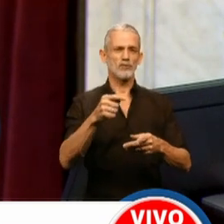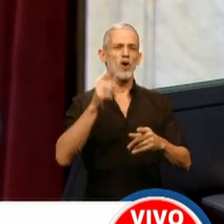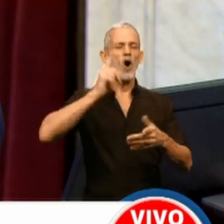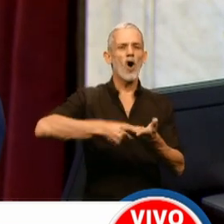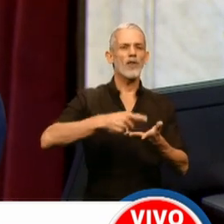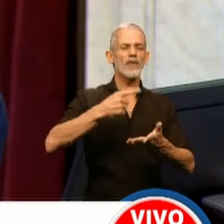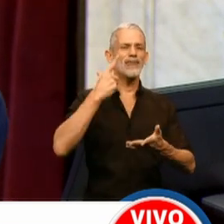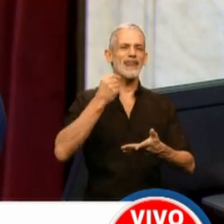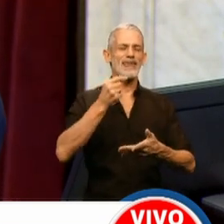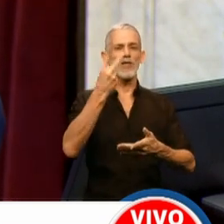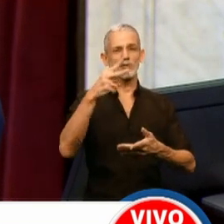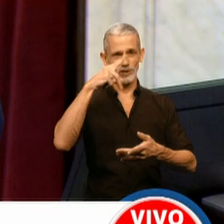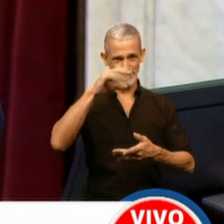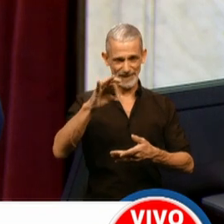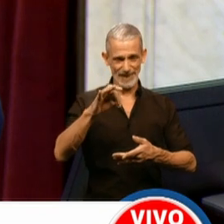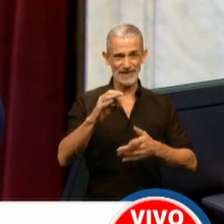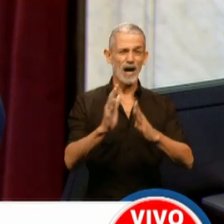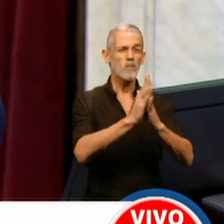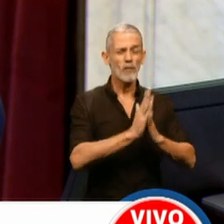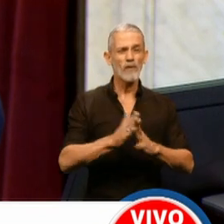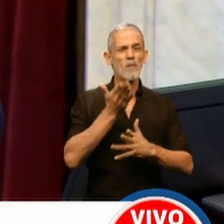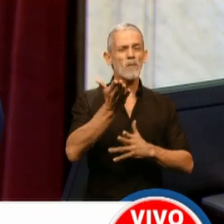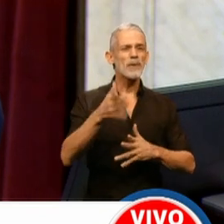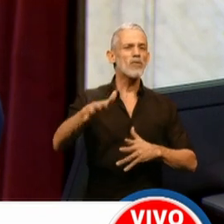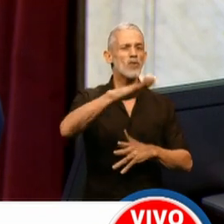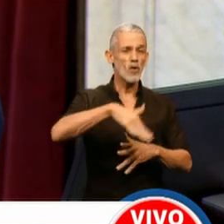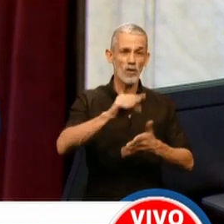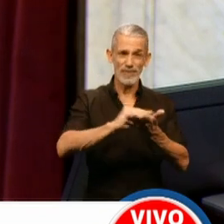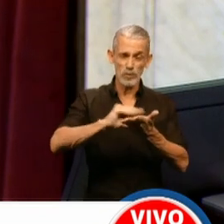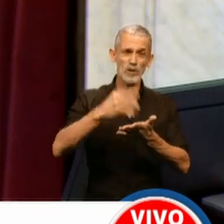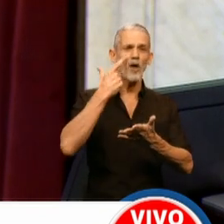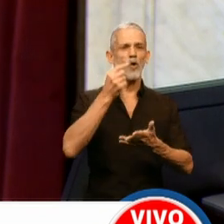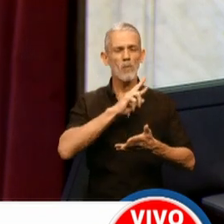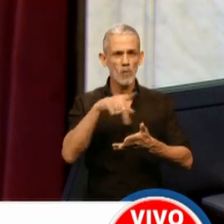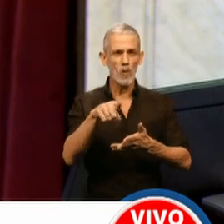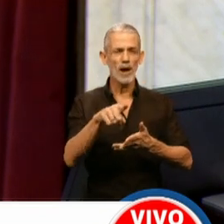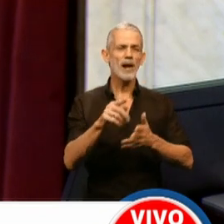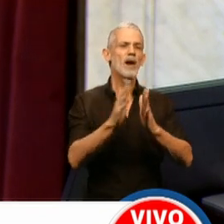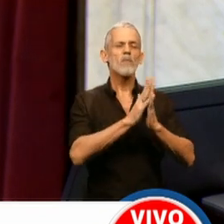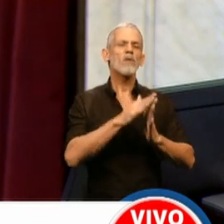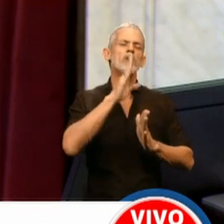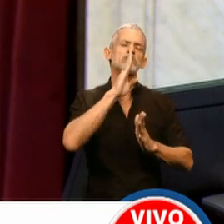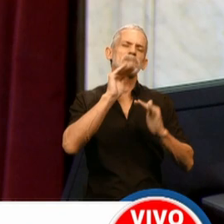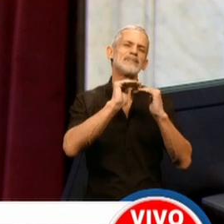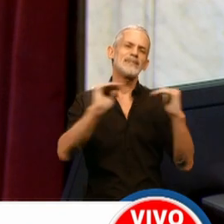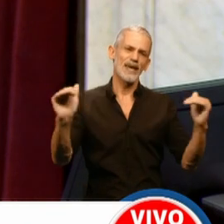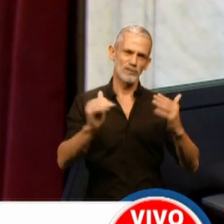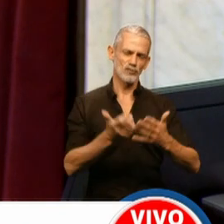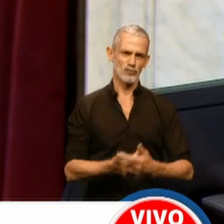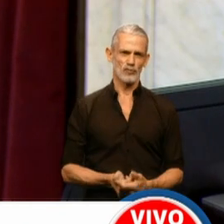día 270 y les pido por favor a los diputados de las diputadas mantengan silencio